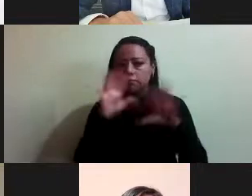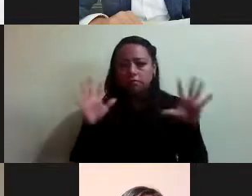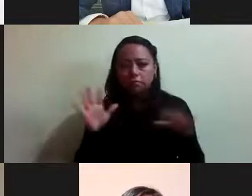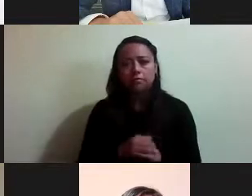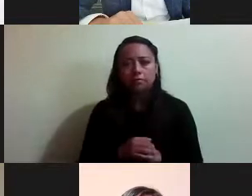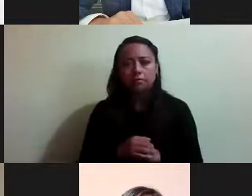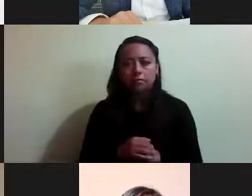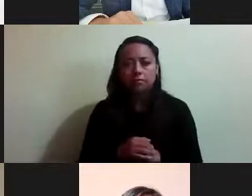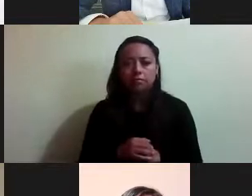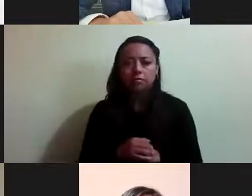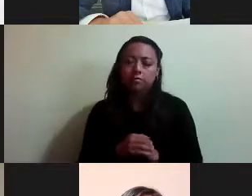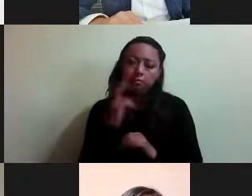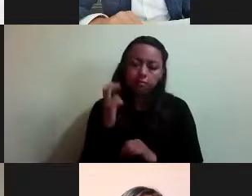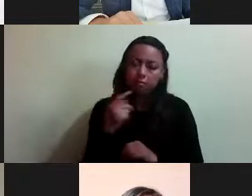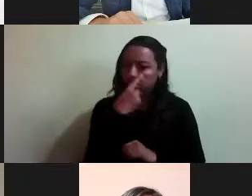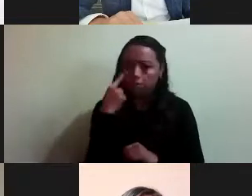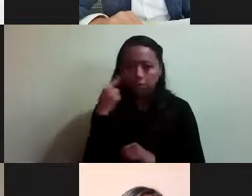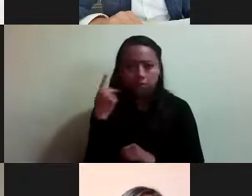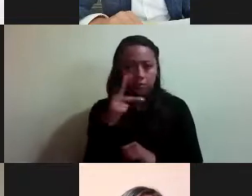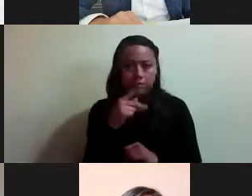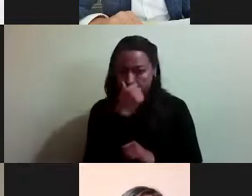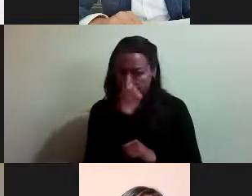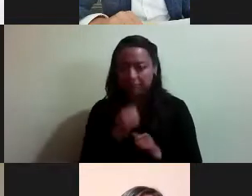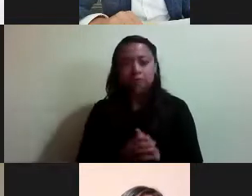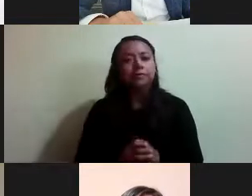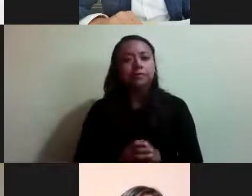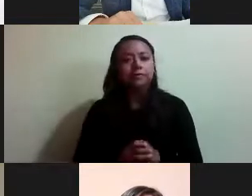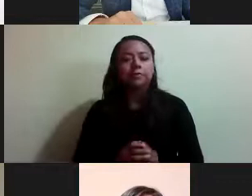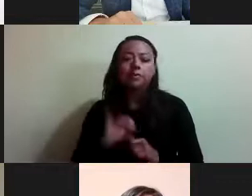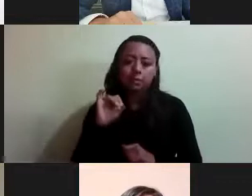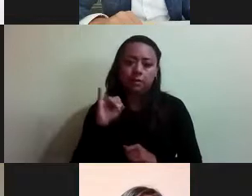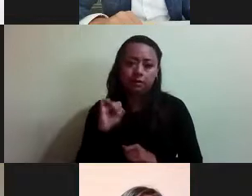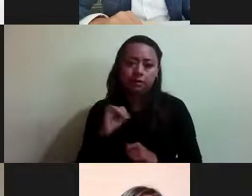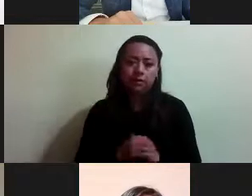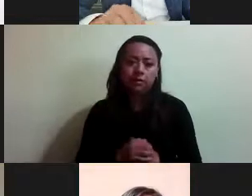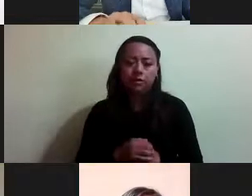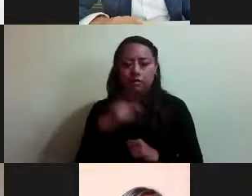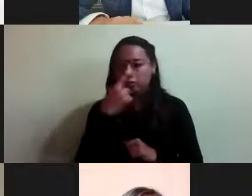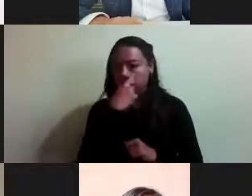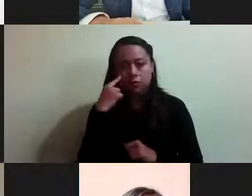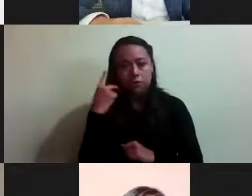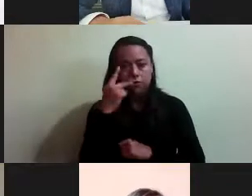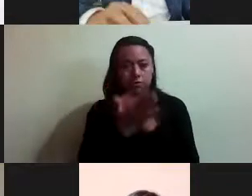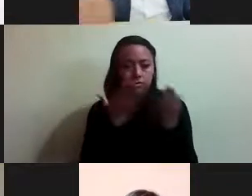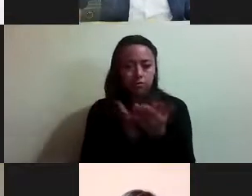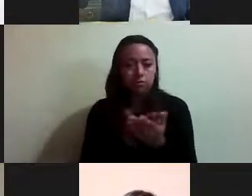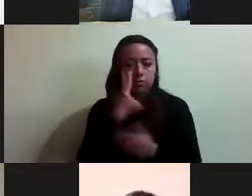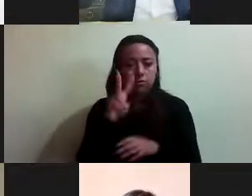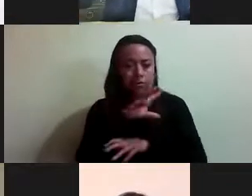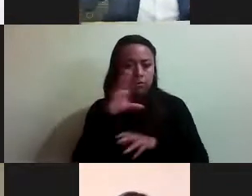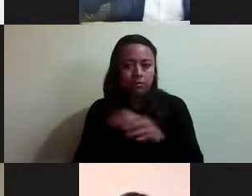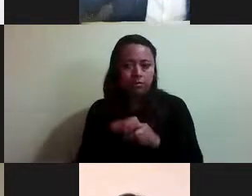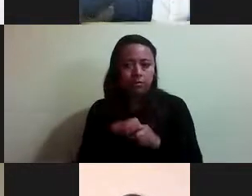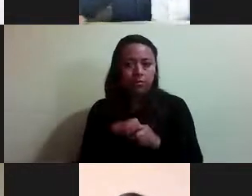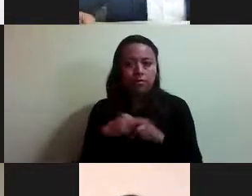bajo tu punto de de vista. Acreditado. Claro, bajo su punto de vista se plantearon como verdades absolutas, cuando en realidad, con el simple